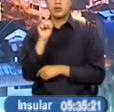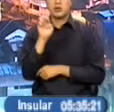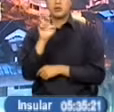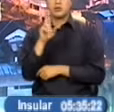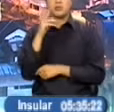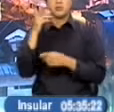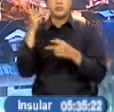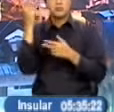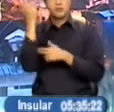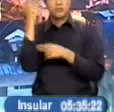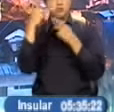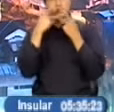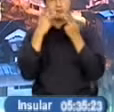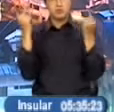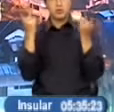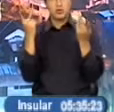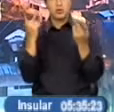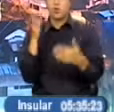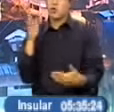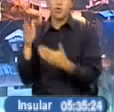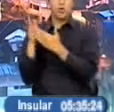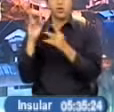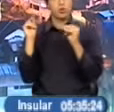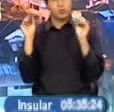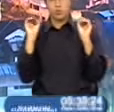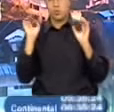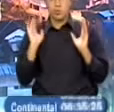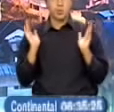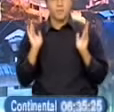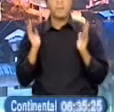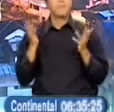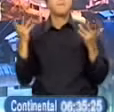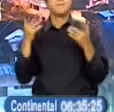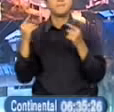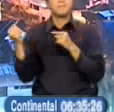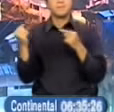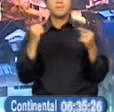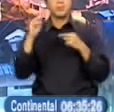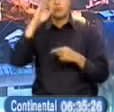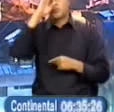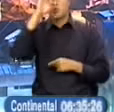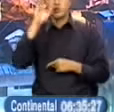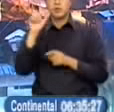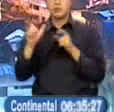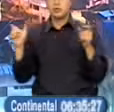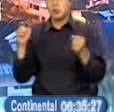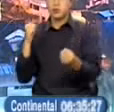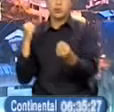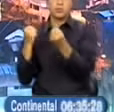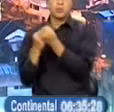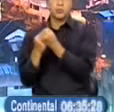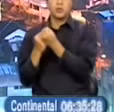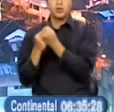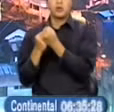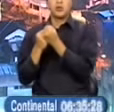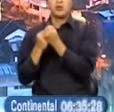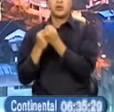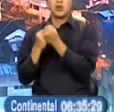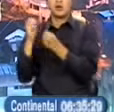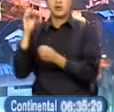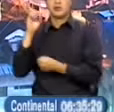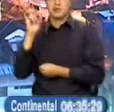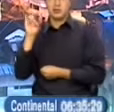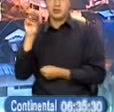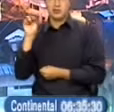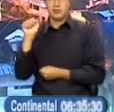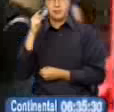nacional en el que aseguró no ser un golpista además se registraron enfrentamientos entre la policía y los simpatizantes del partido de los trabajadores aquí